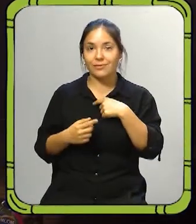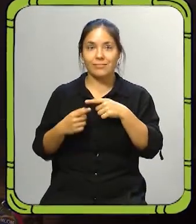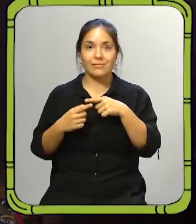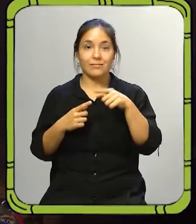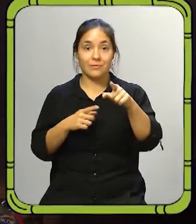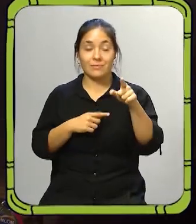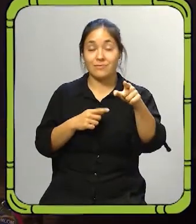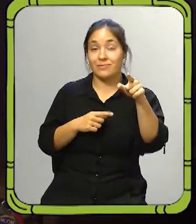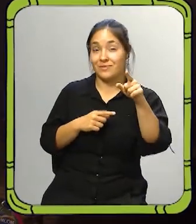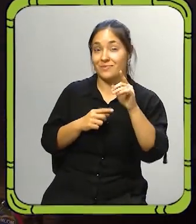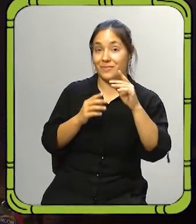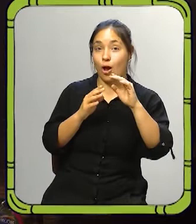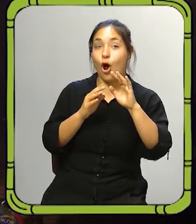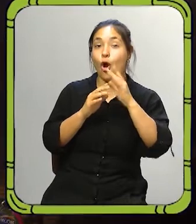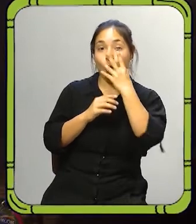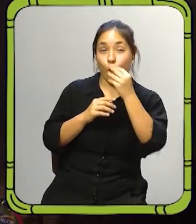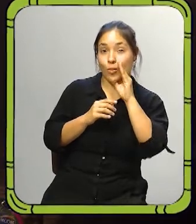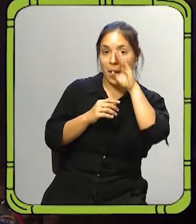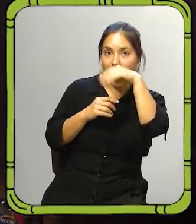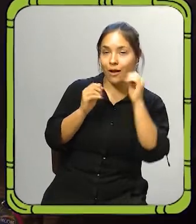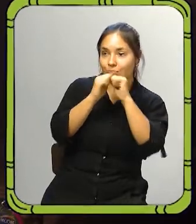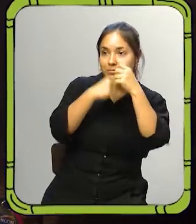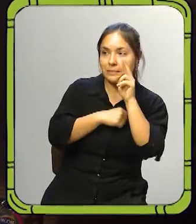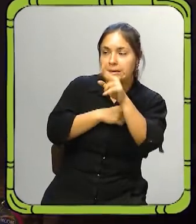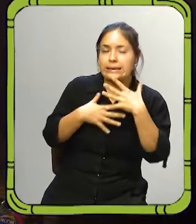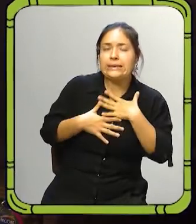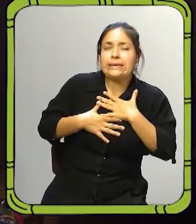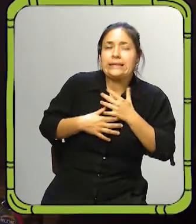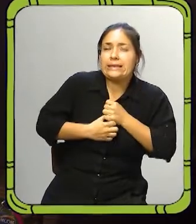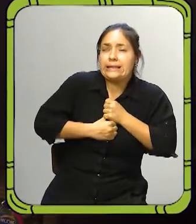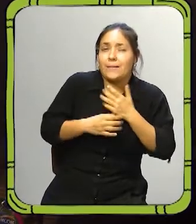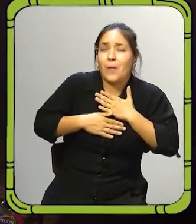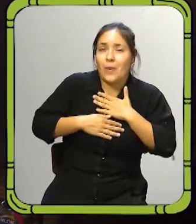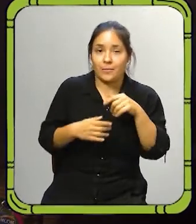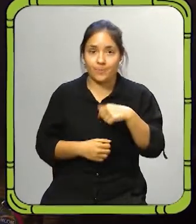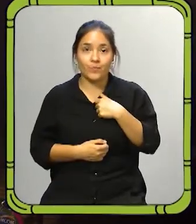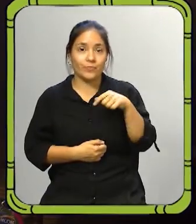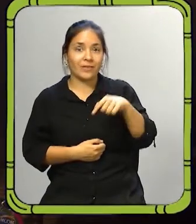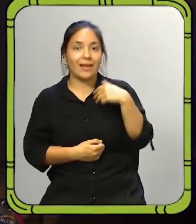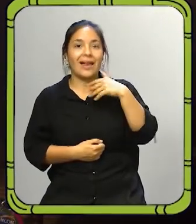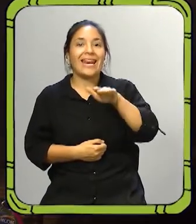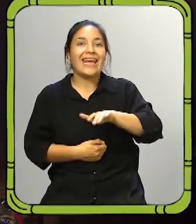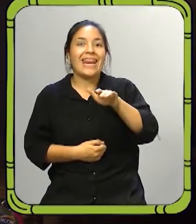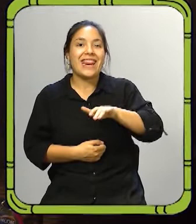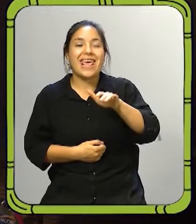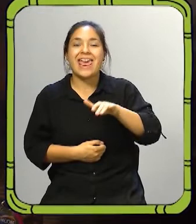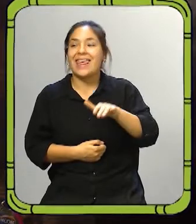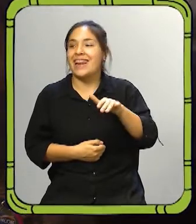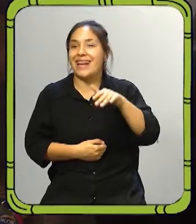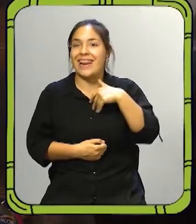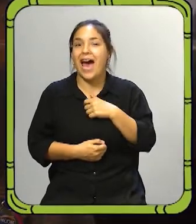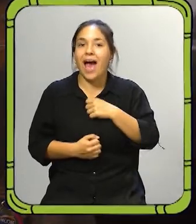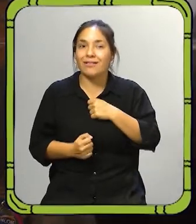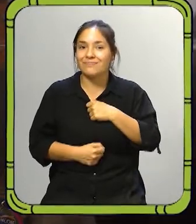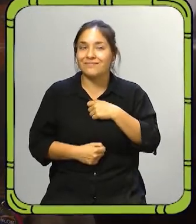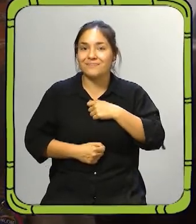negro se arrugó como una pasa de uva, imagínate. La nena se puso a reír y de inmediato echó a correr a través del camino más corto. ¿Viste que era re mala que le dije que era re